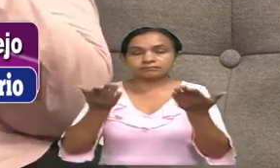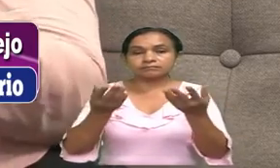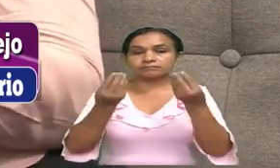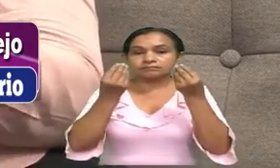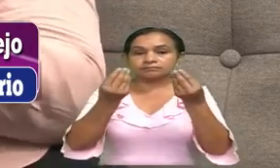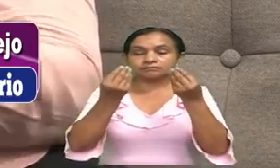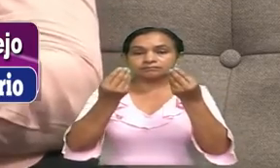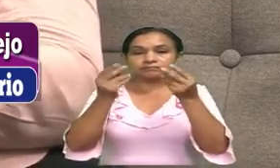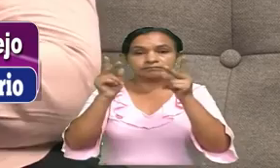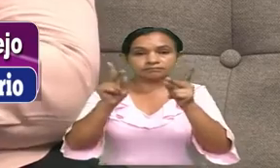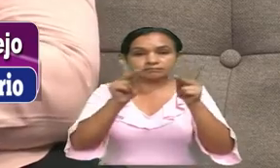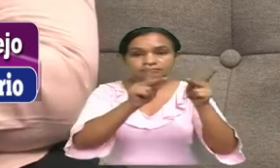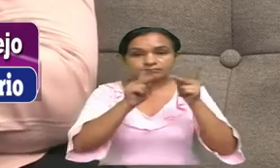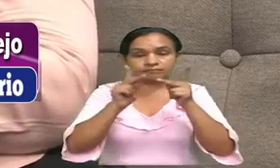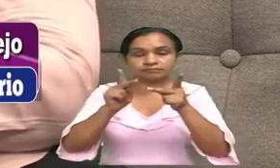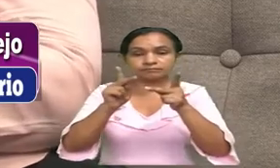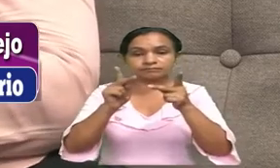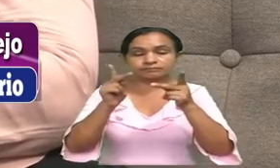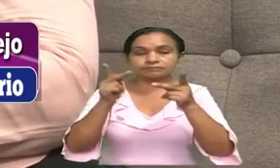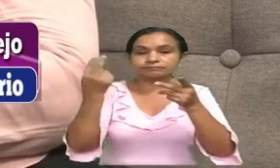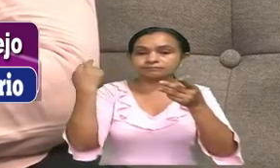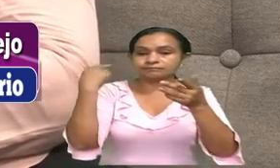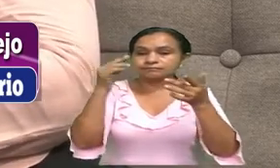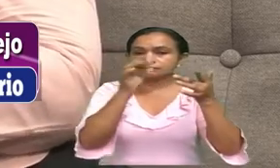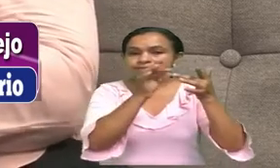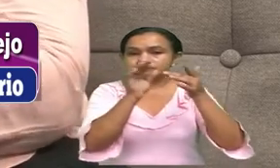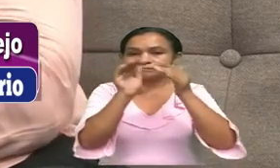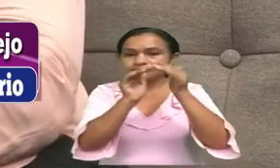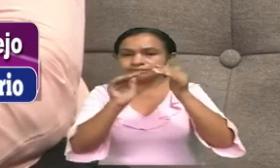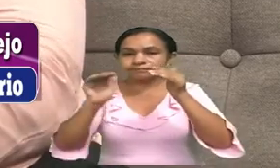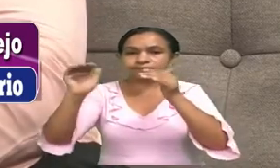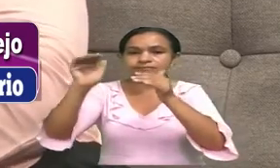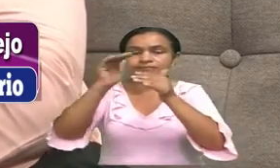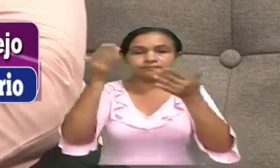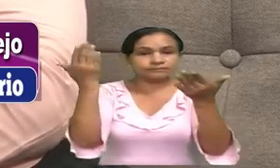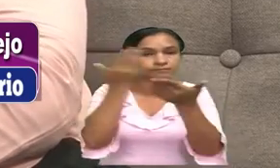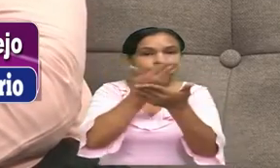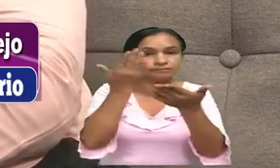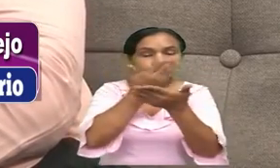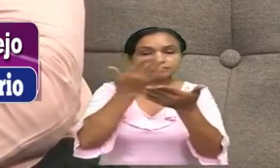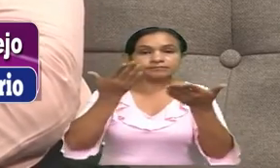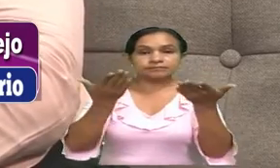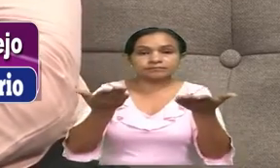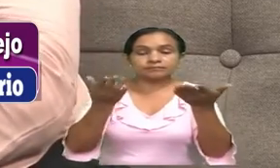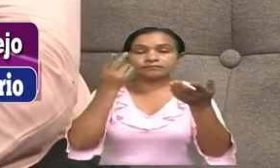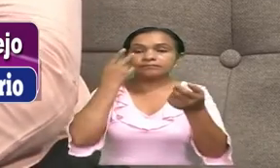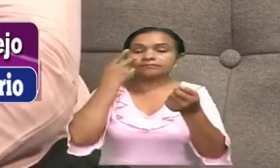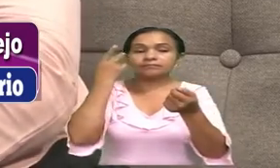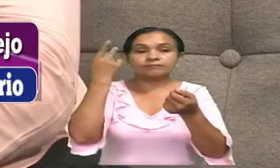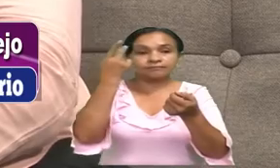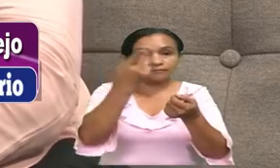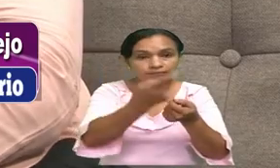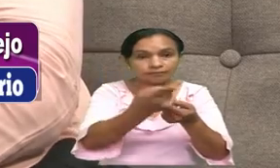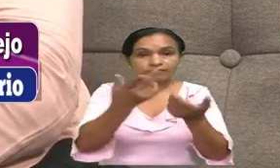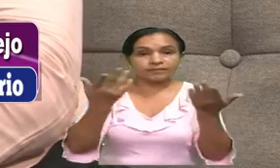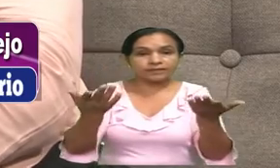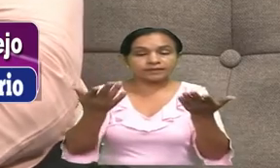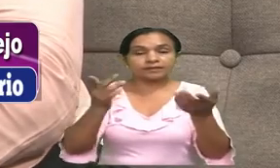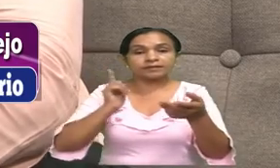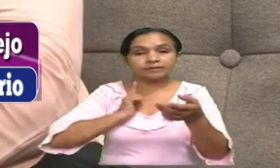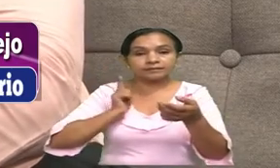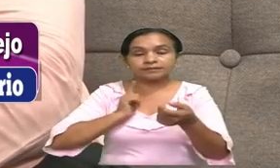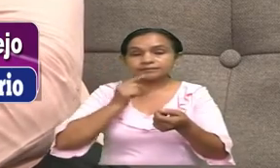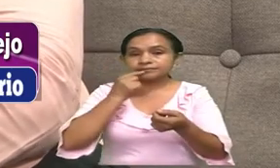cantera importante de doctores formados. Claro. Entonces, por eso, esa visión de